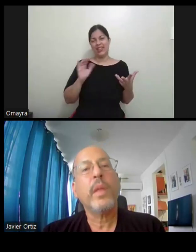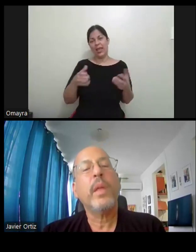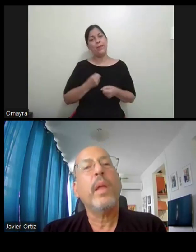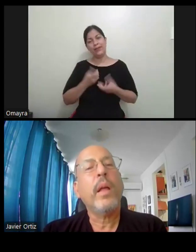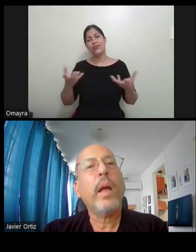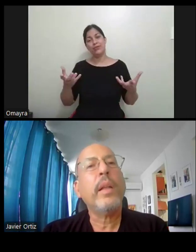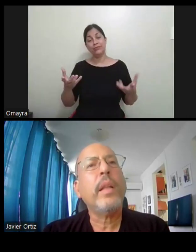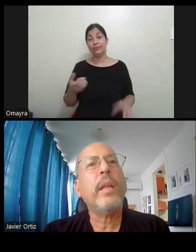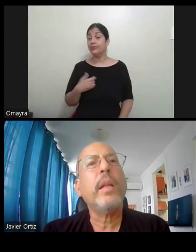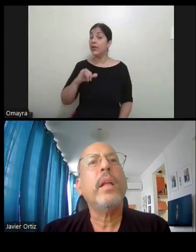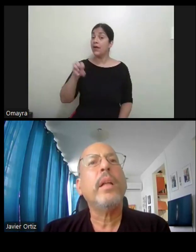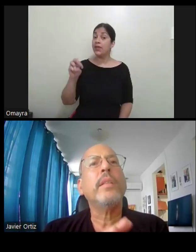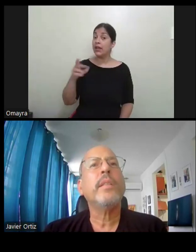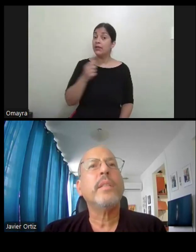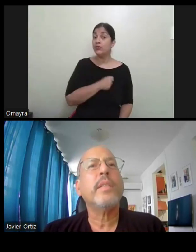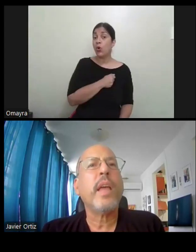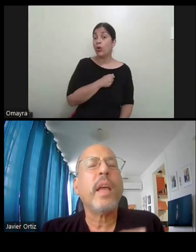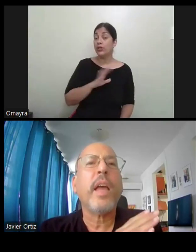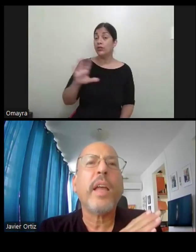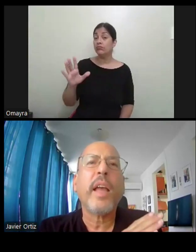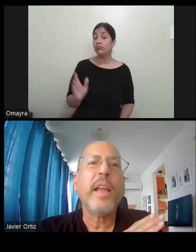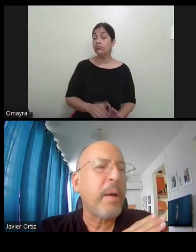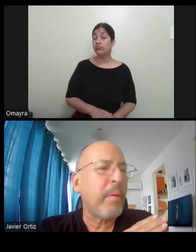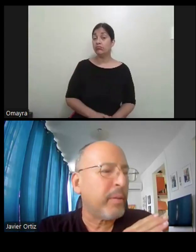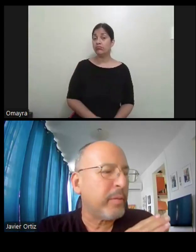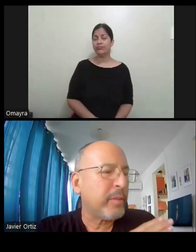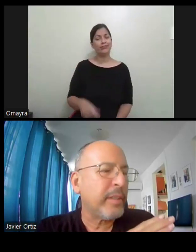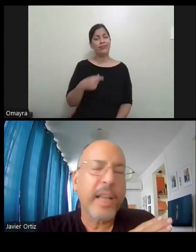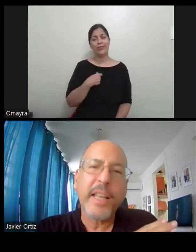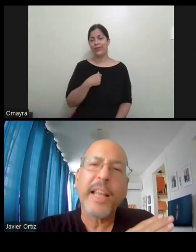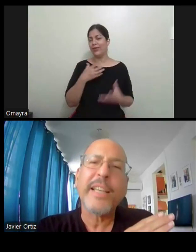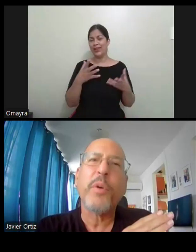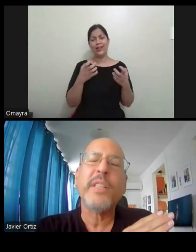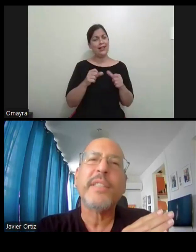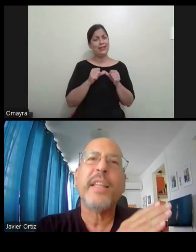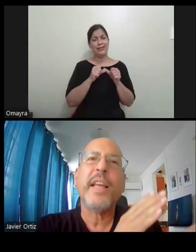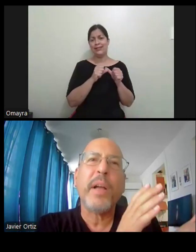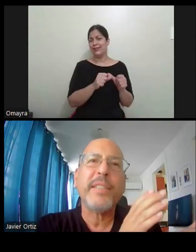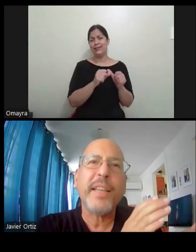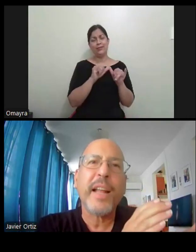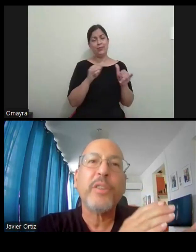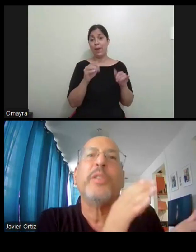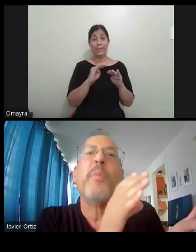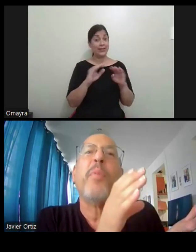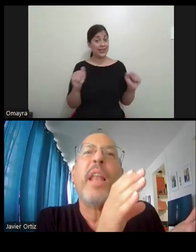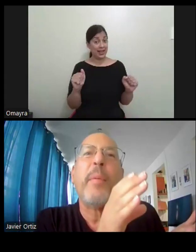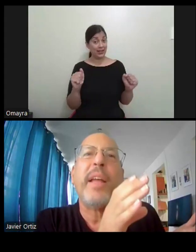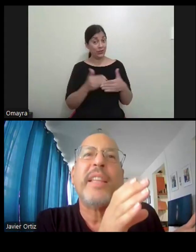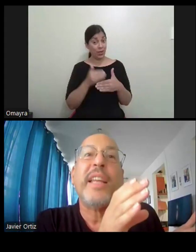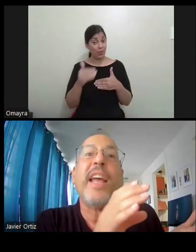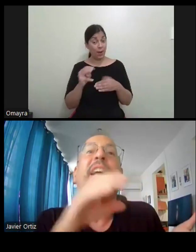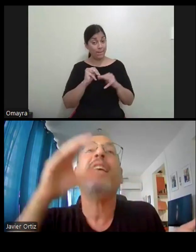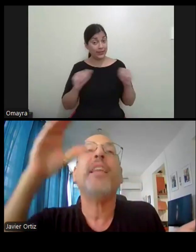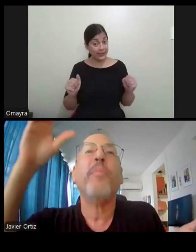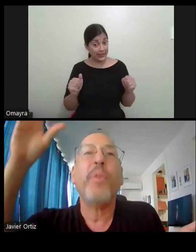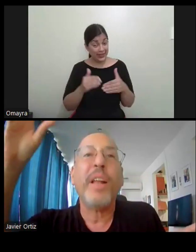Definitivo. Javier, perdóname que te interrumpí. Sí, es que quería seguir la secuencia del bachillerato, después la maestría